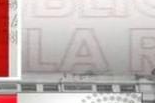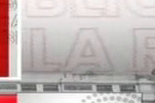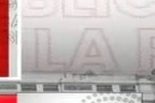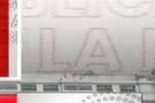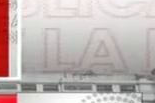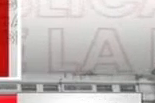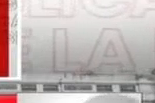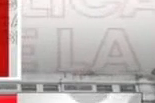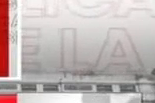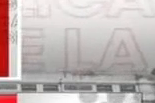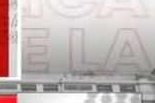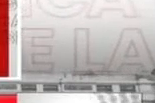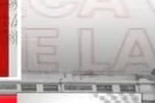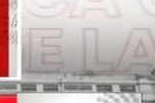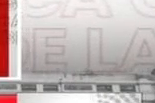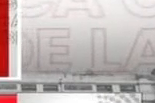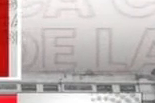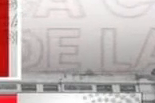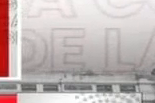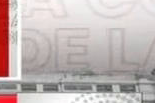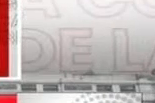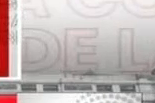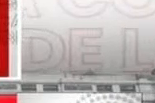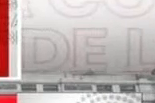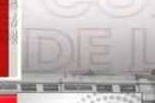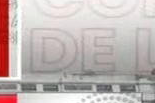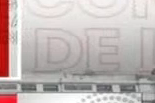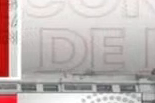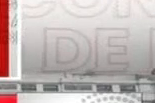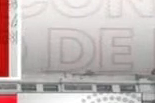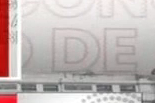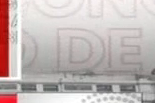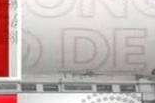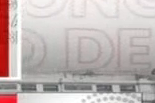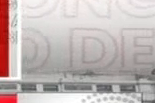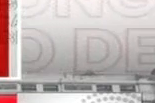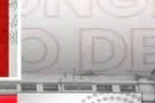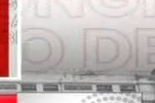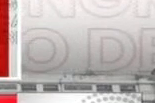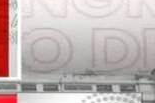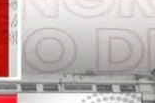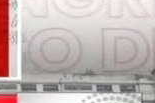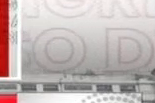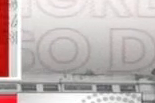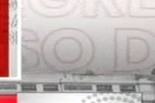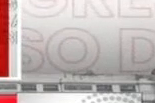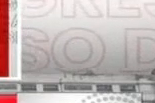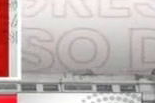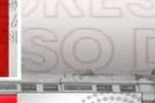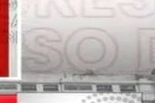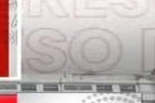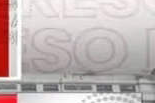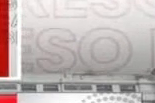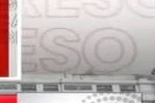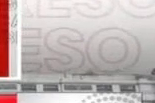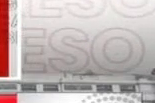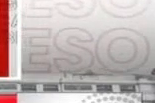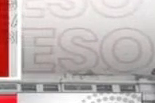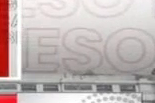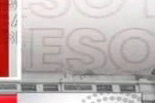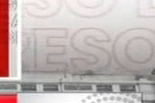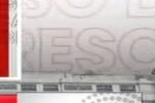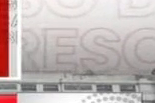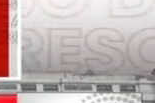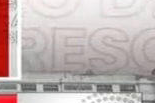las vías de comunicación, porque las carreteras de mi región en un 80%, señor ministro, están en